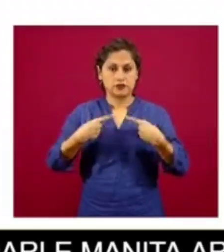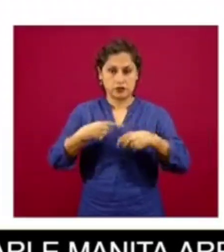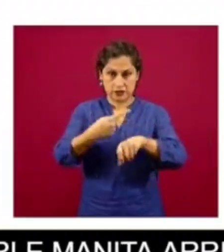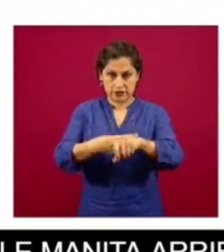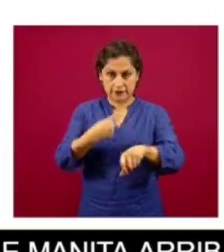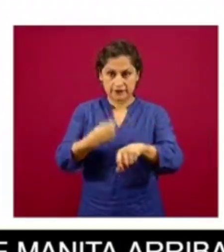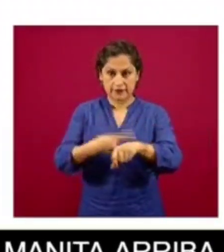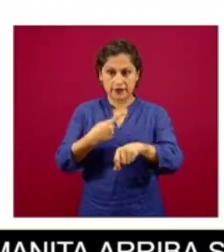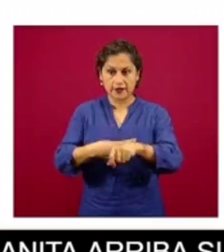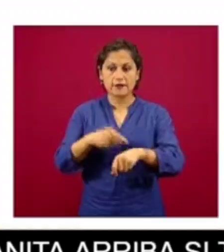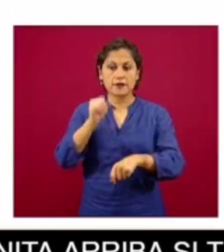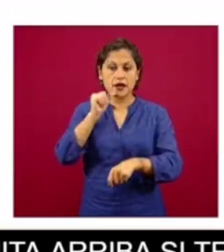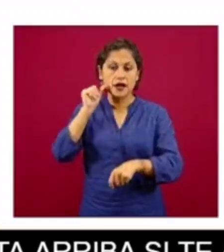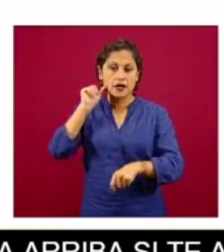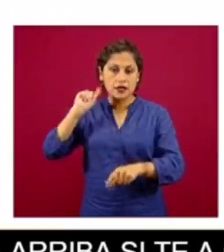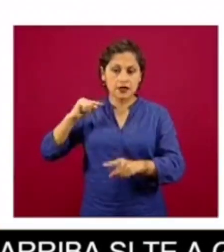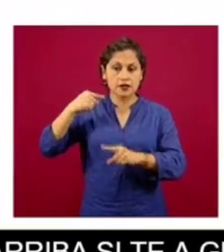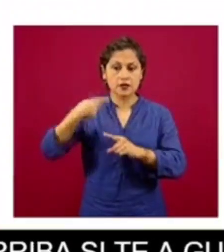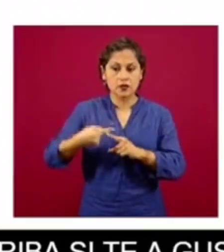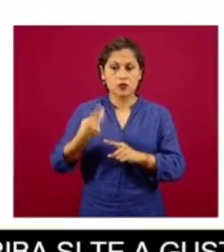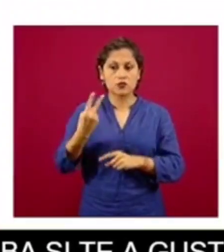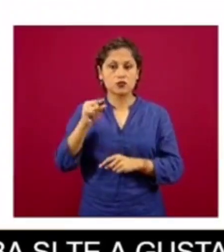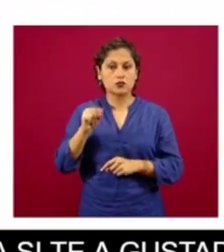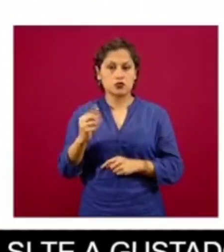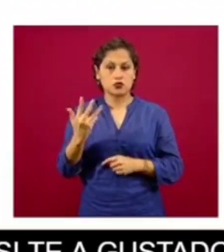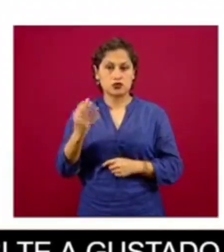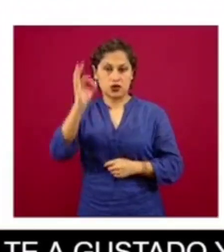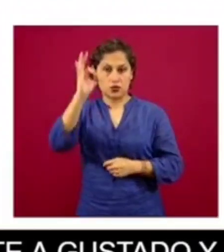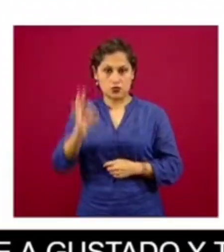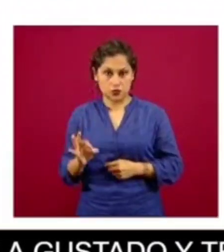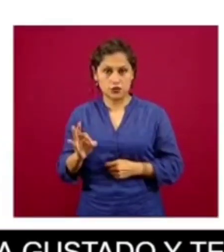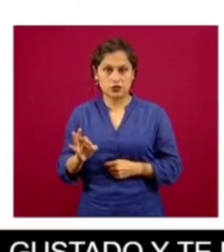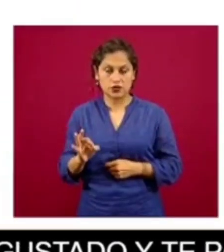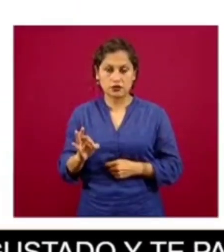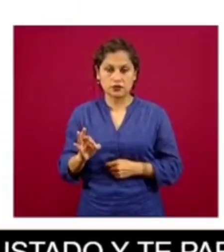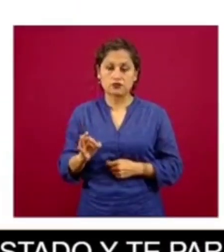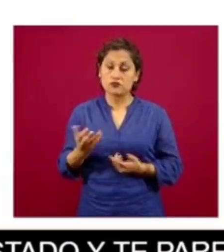incremento porcentual de ayer para hoy fue de 2.5%,